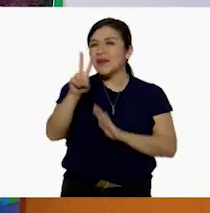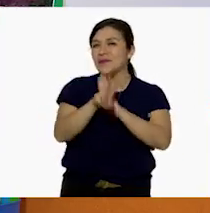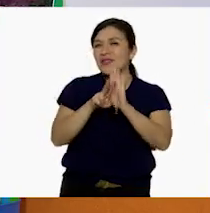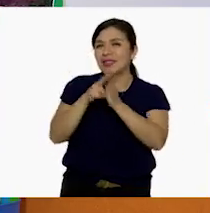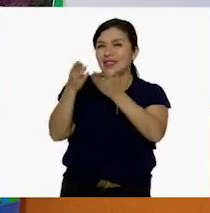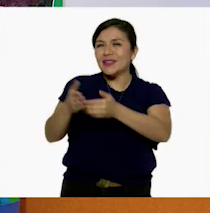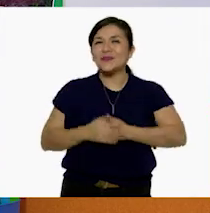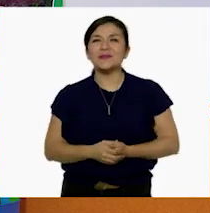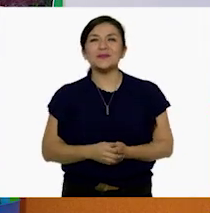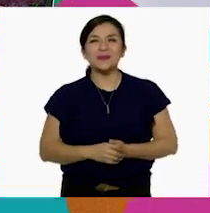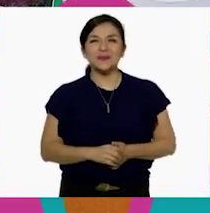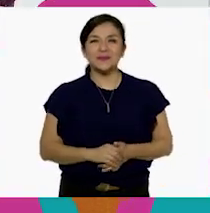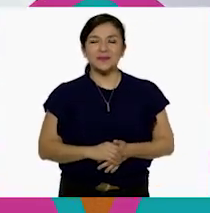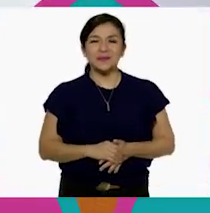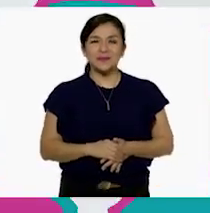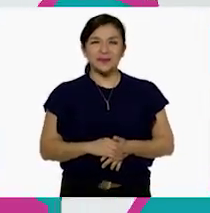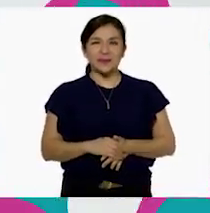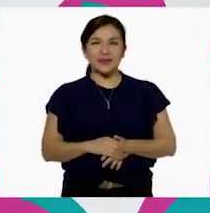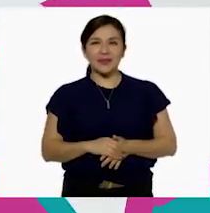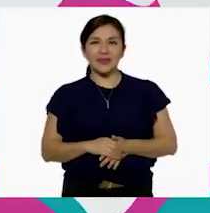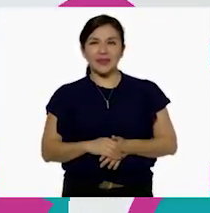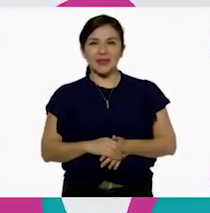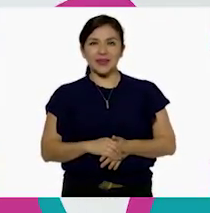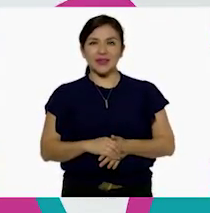siguiente video. Atentos. A ver.